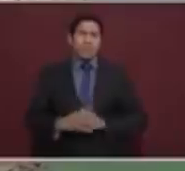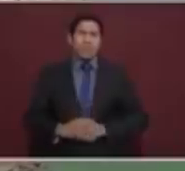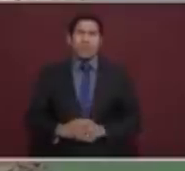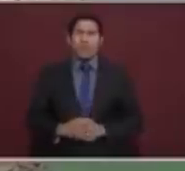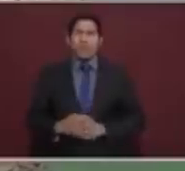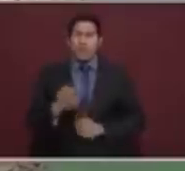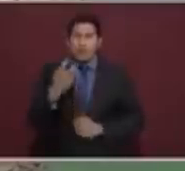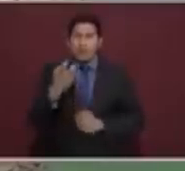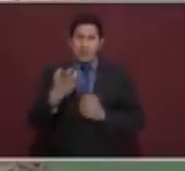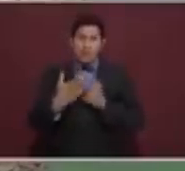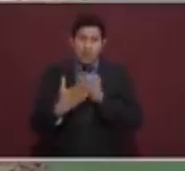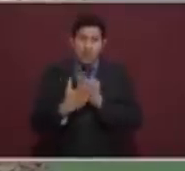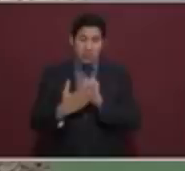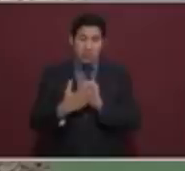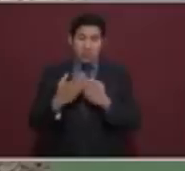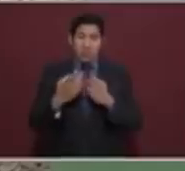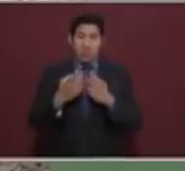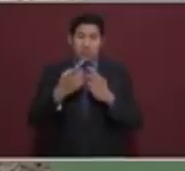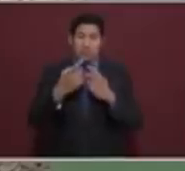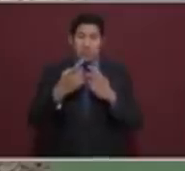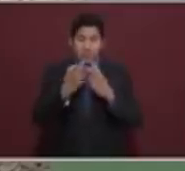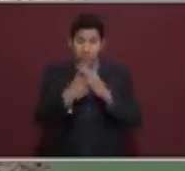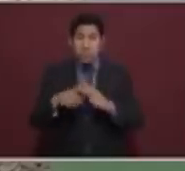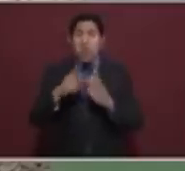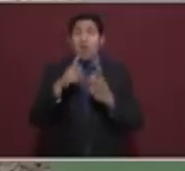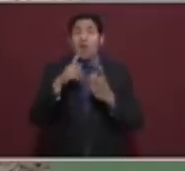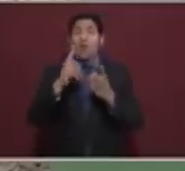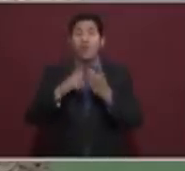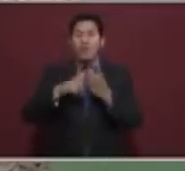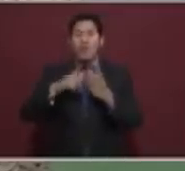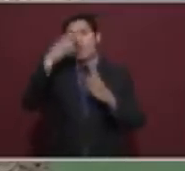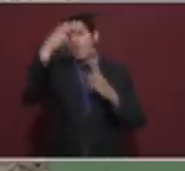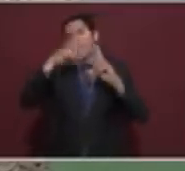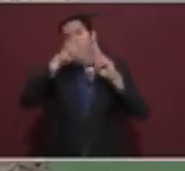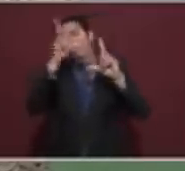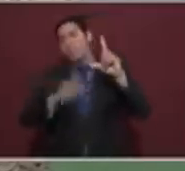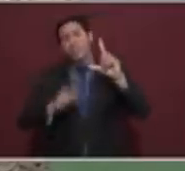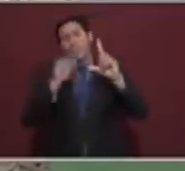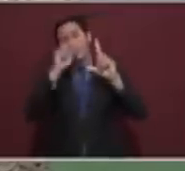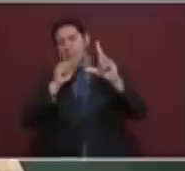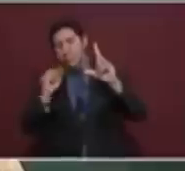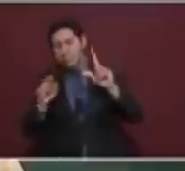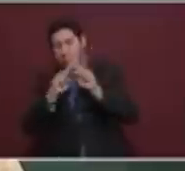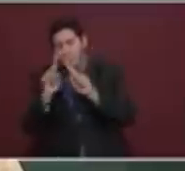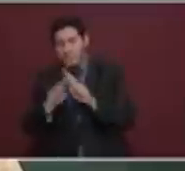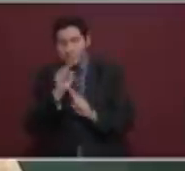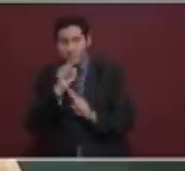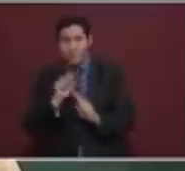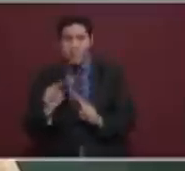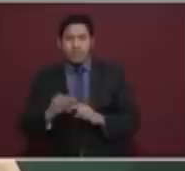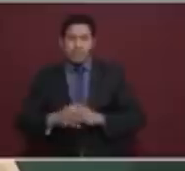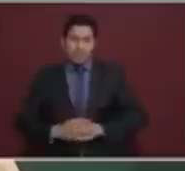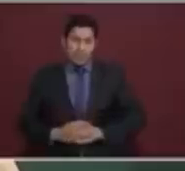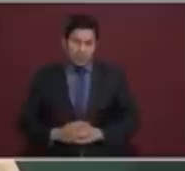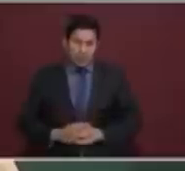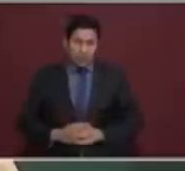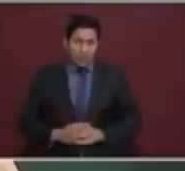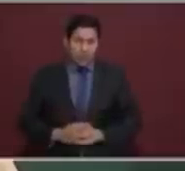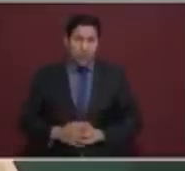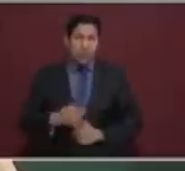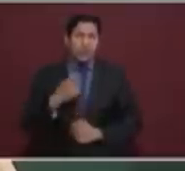a llevar a cabo en todo el territorio nacional con equipos pues